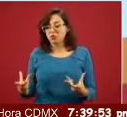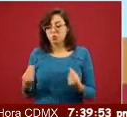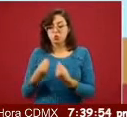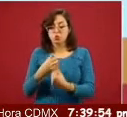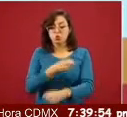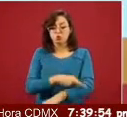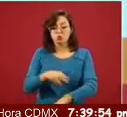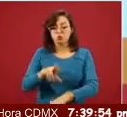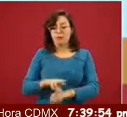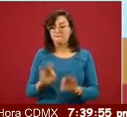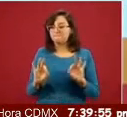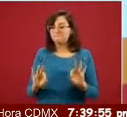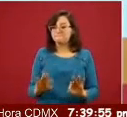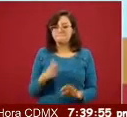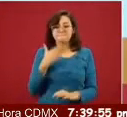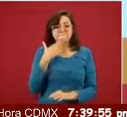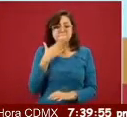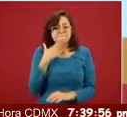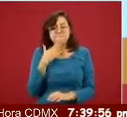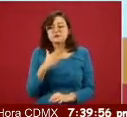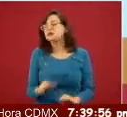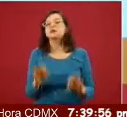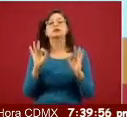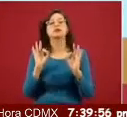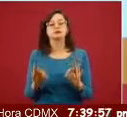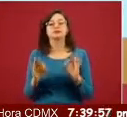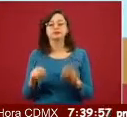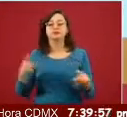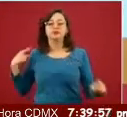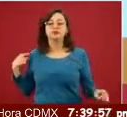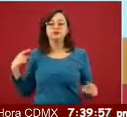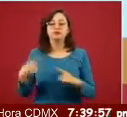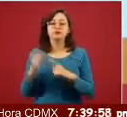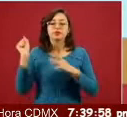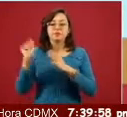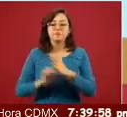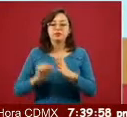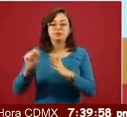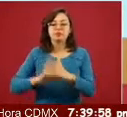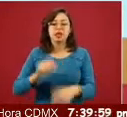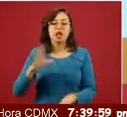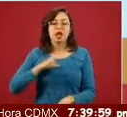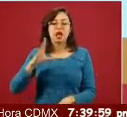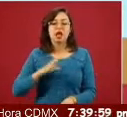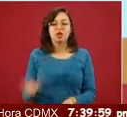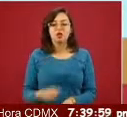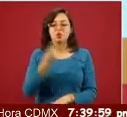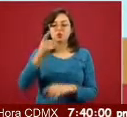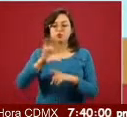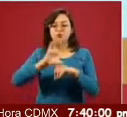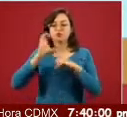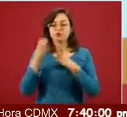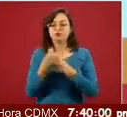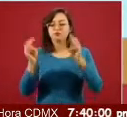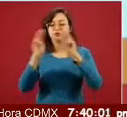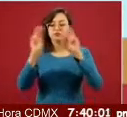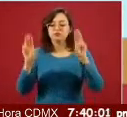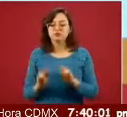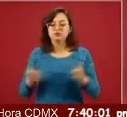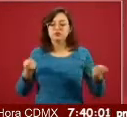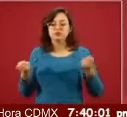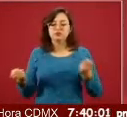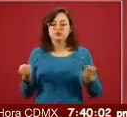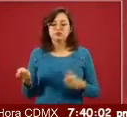tan buena que desde hace meses se instaló el Comando Metropolitano, en donde están